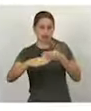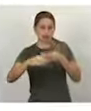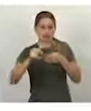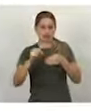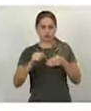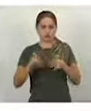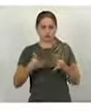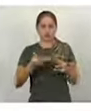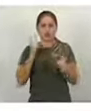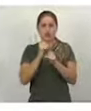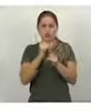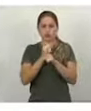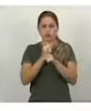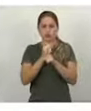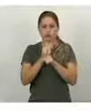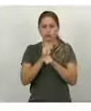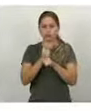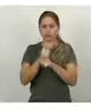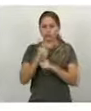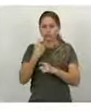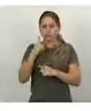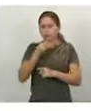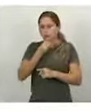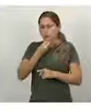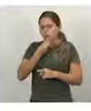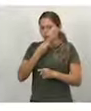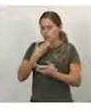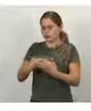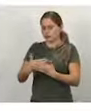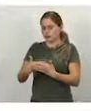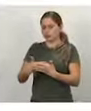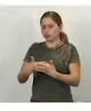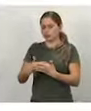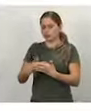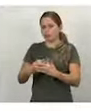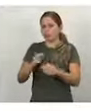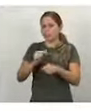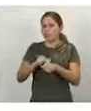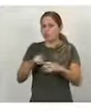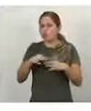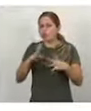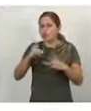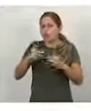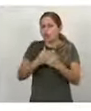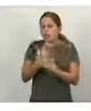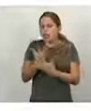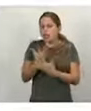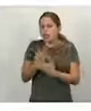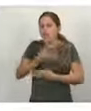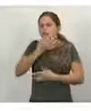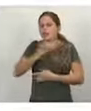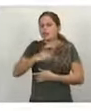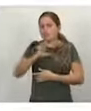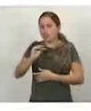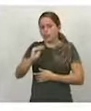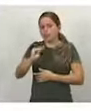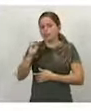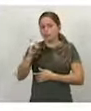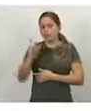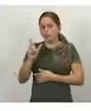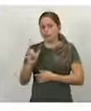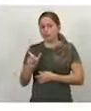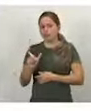desarrollo de nuestro encuentro, te darás cuenta en qué momento Fidel pronunció estas últimas